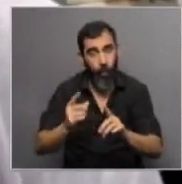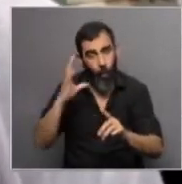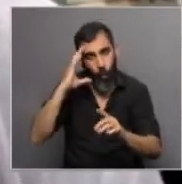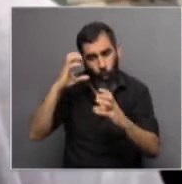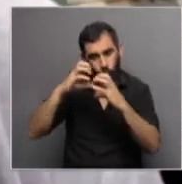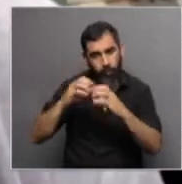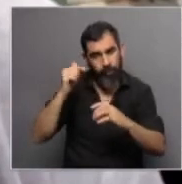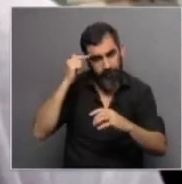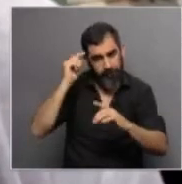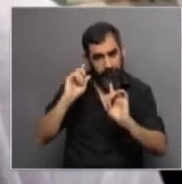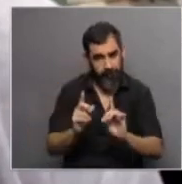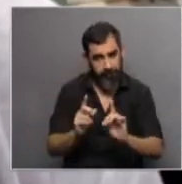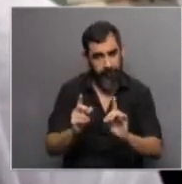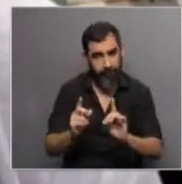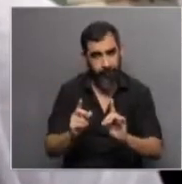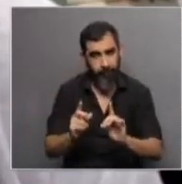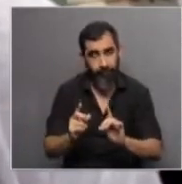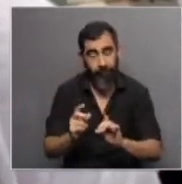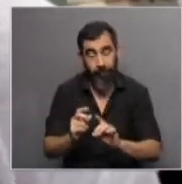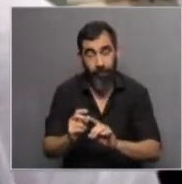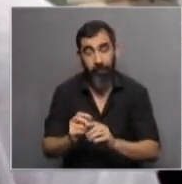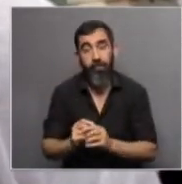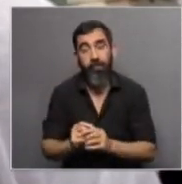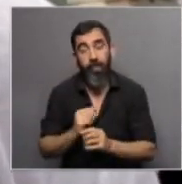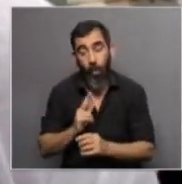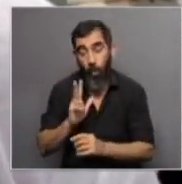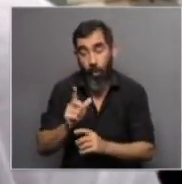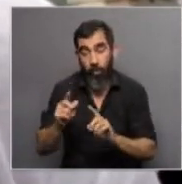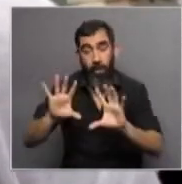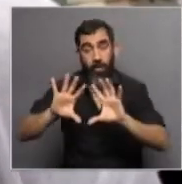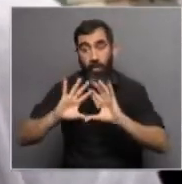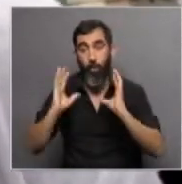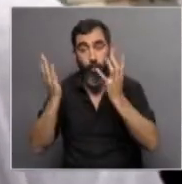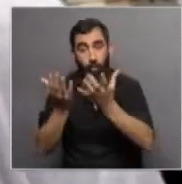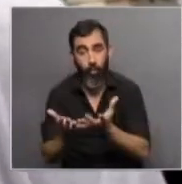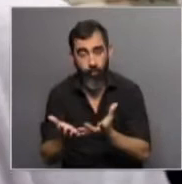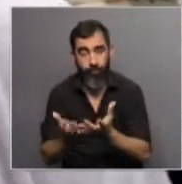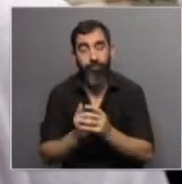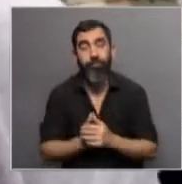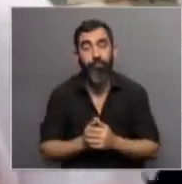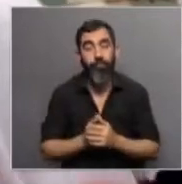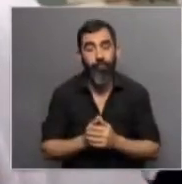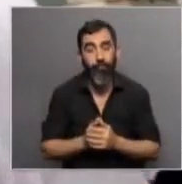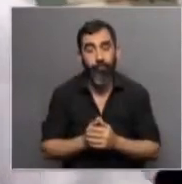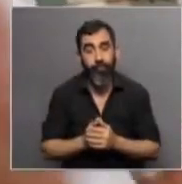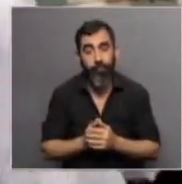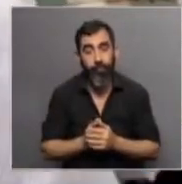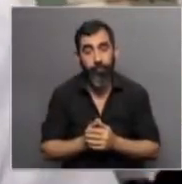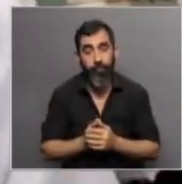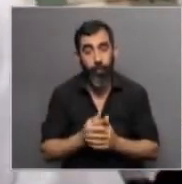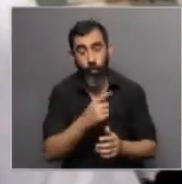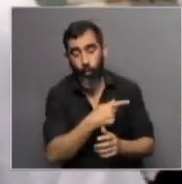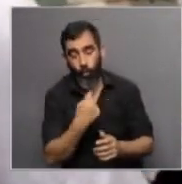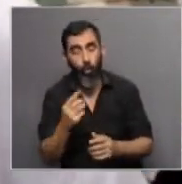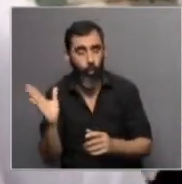conciencia de los seres vivos, de sí mismos y del mundo, ¿no? O sea, por un lado, lo que nosotros todos somos mucho